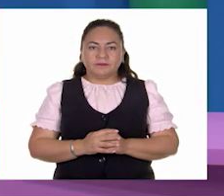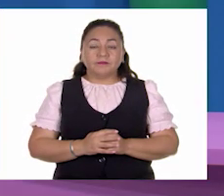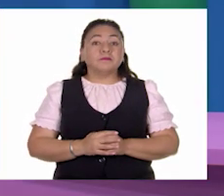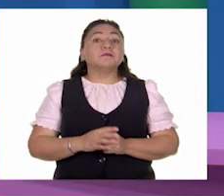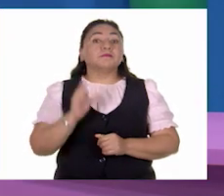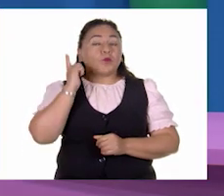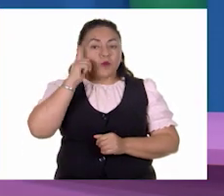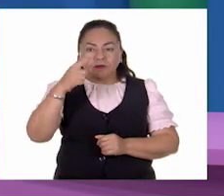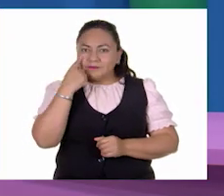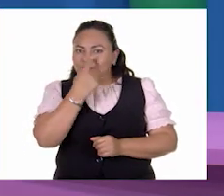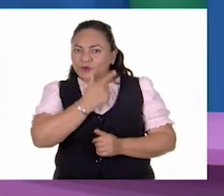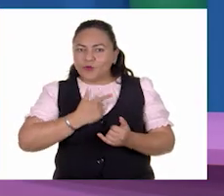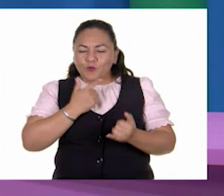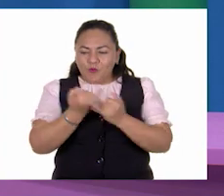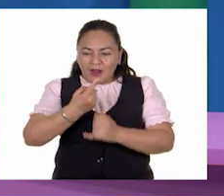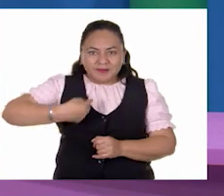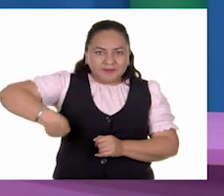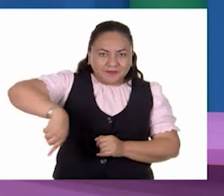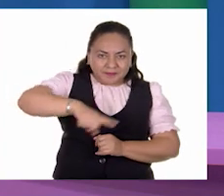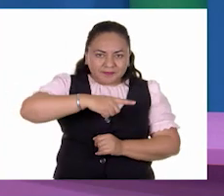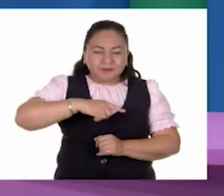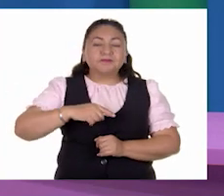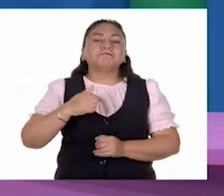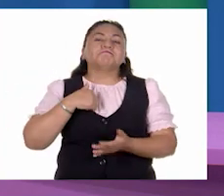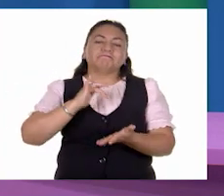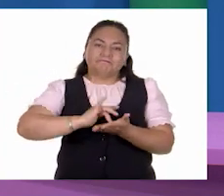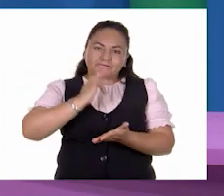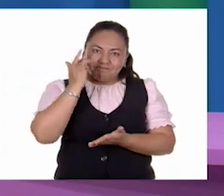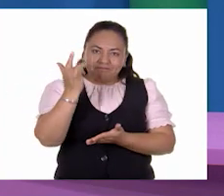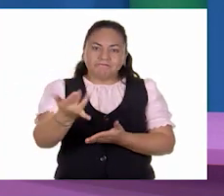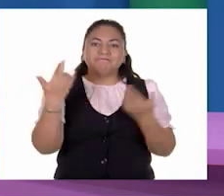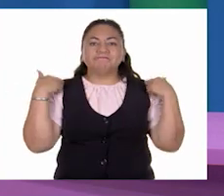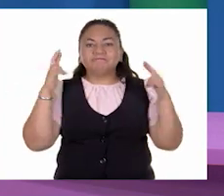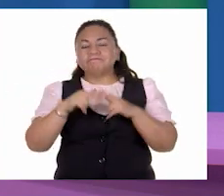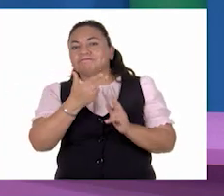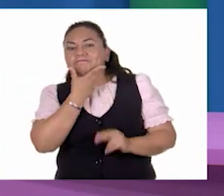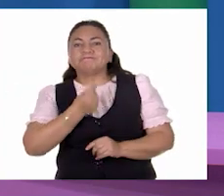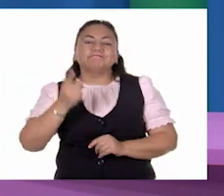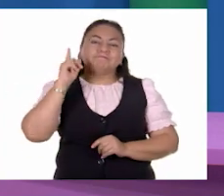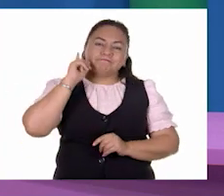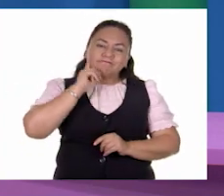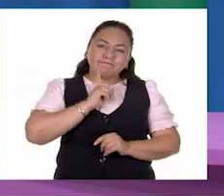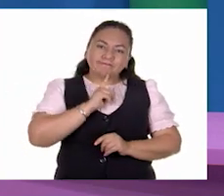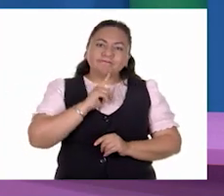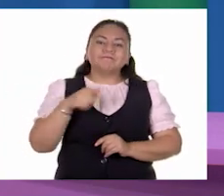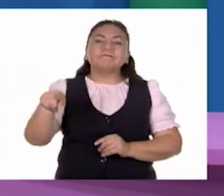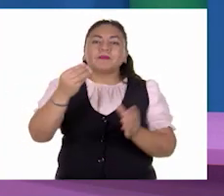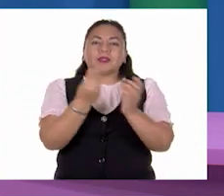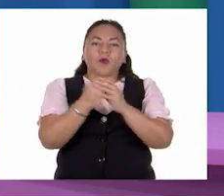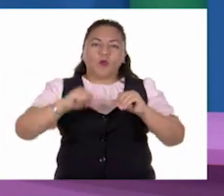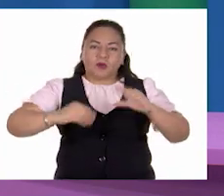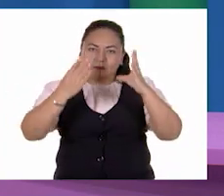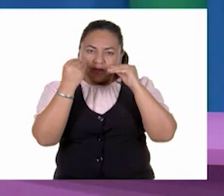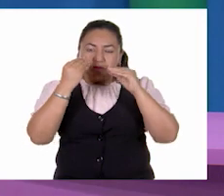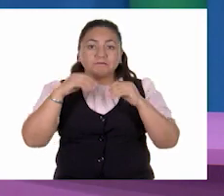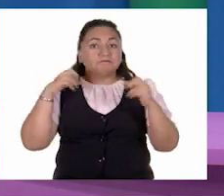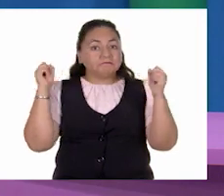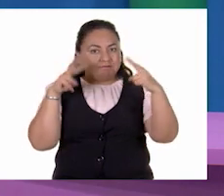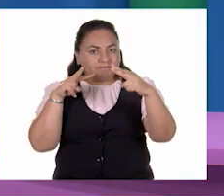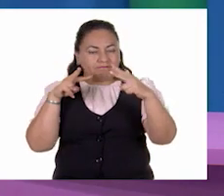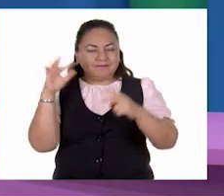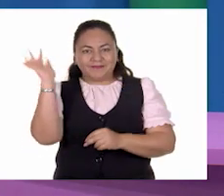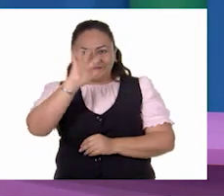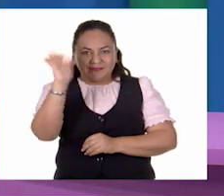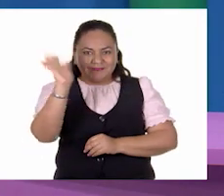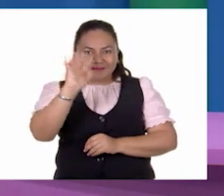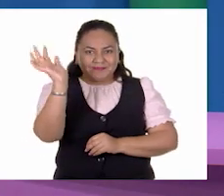Espero lo hayan disfrutado tanto como nosotros. Le agradecemos a las maestras y maestros que el día de hoy nos dieron clases. Nos vemos.